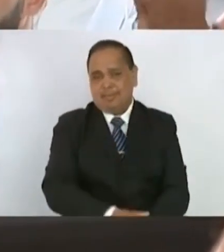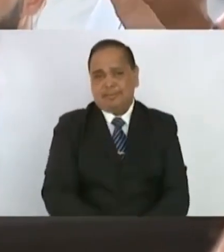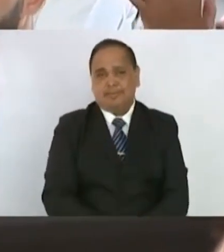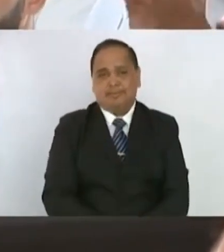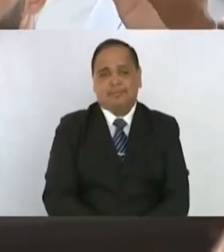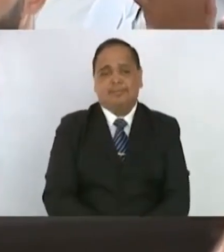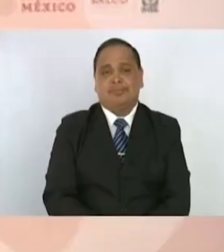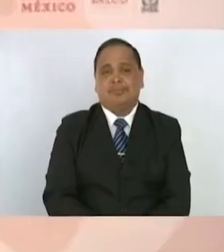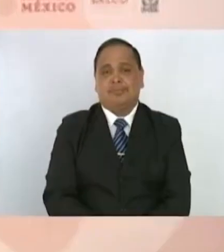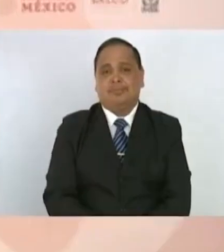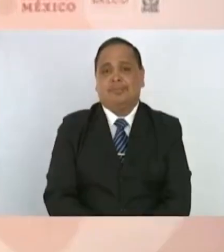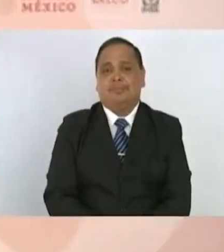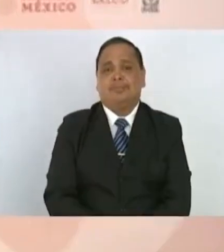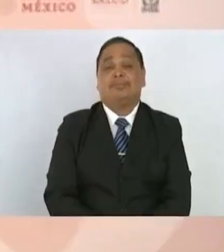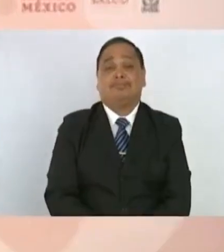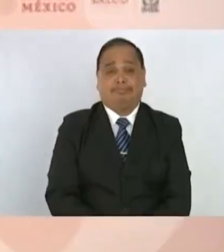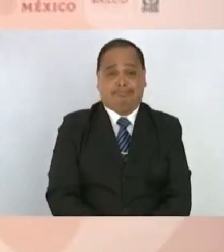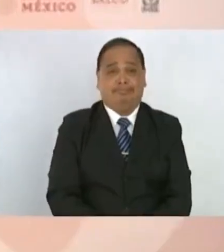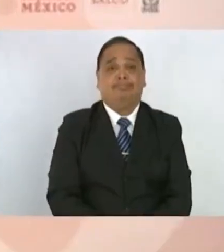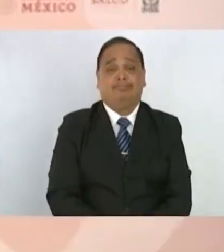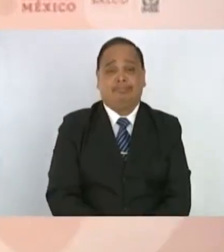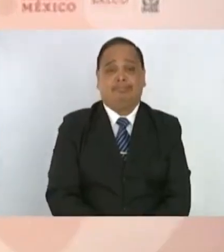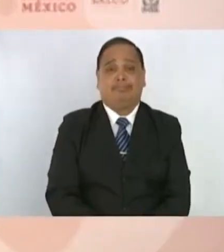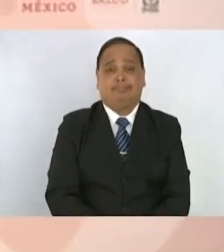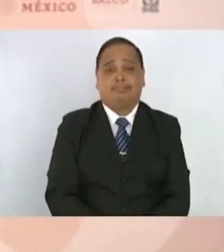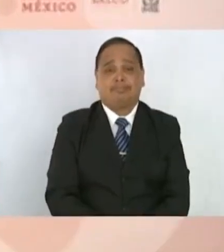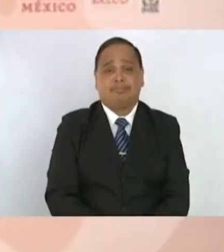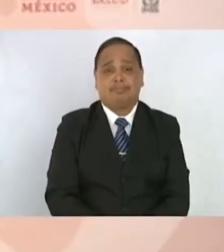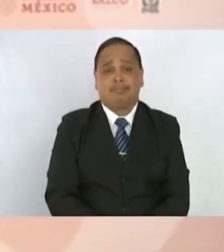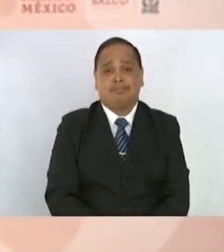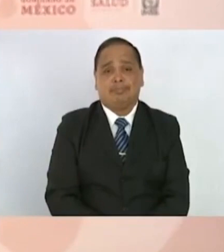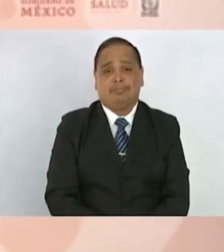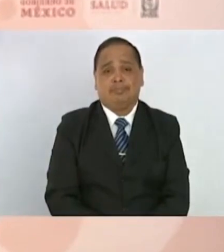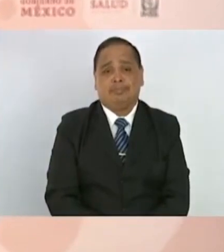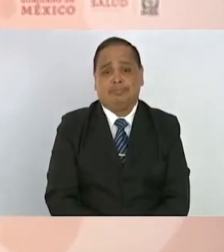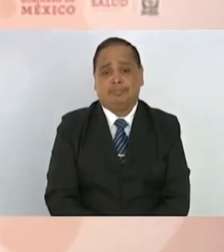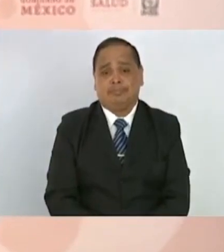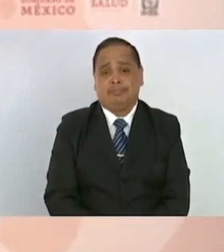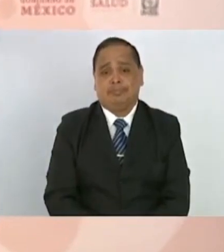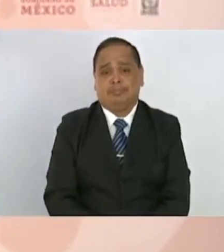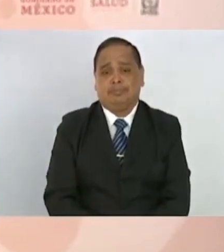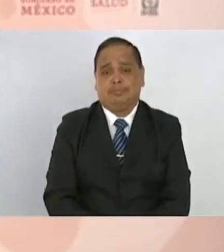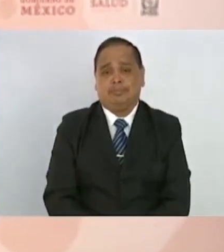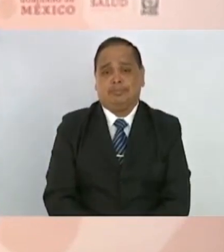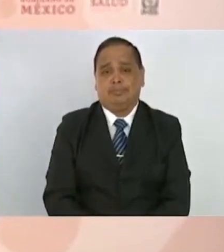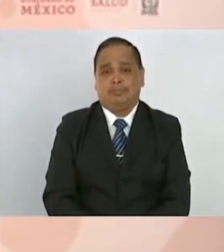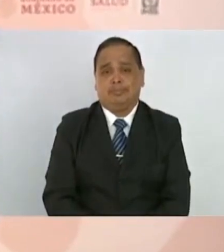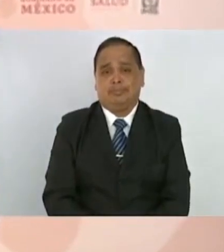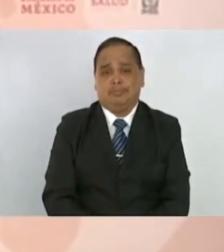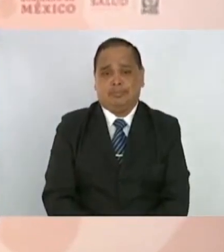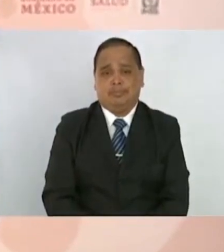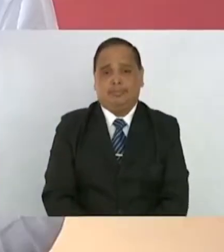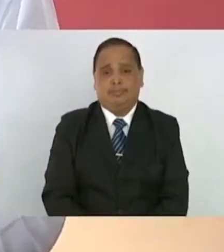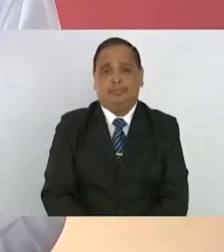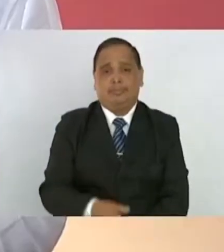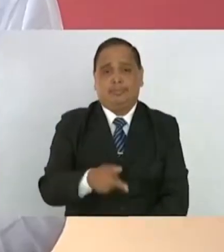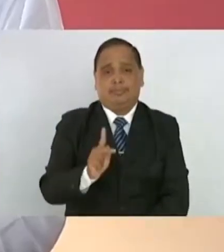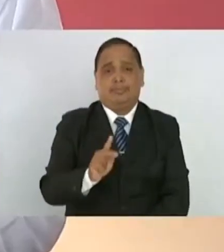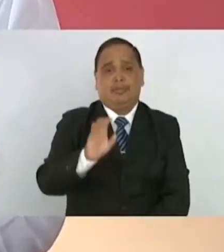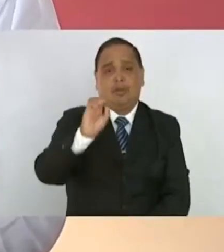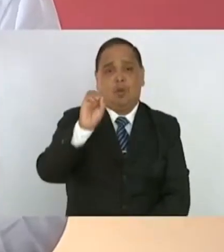contra la inflación Por qué Porque los países producimos diferentes cosas la agencia latinoamericana de